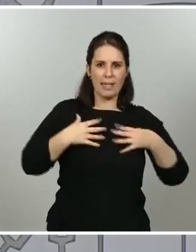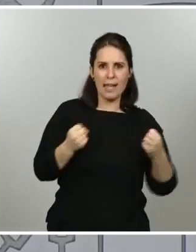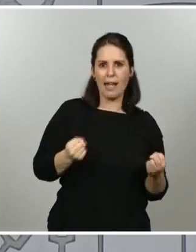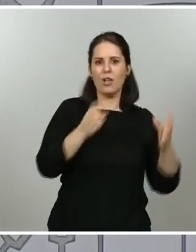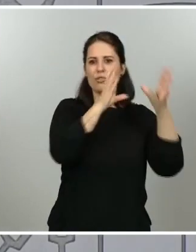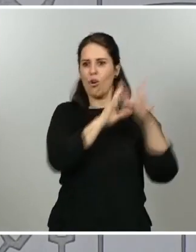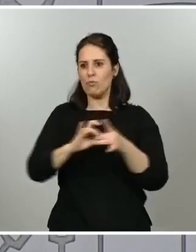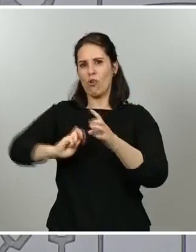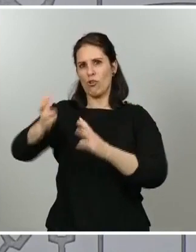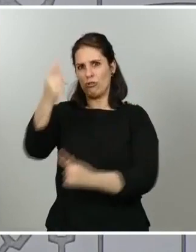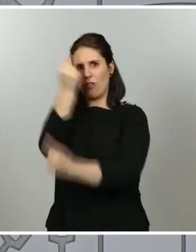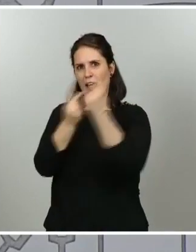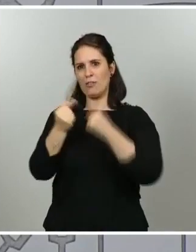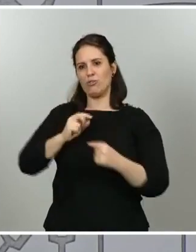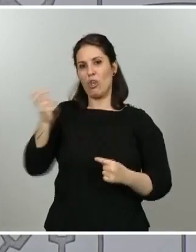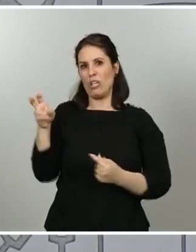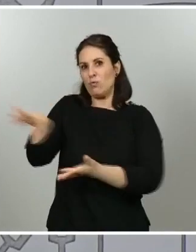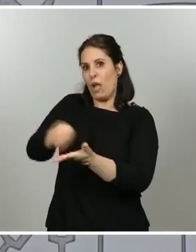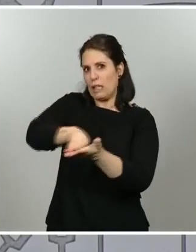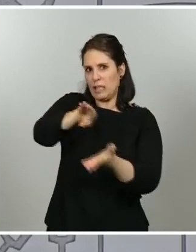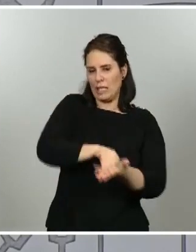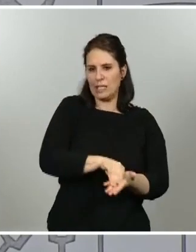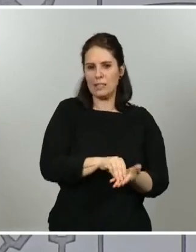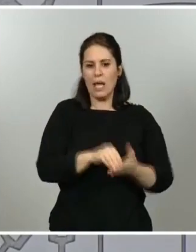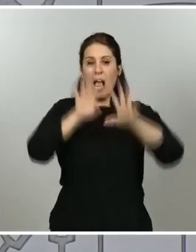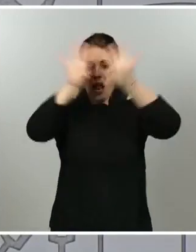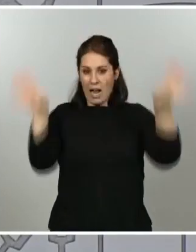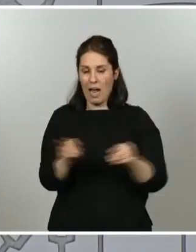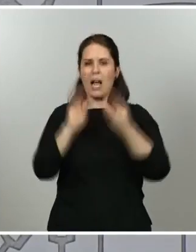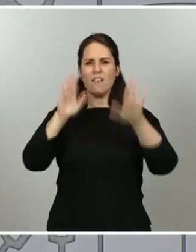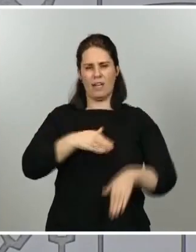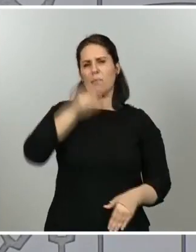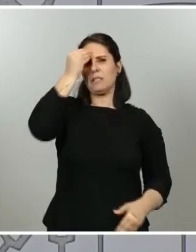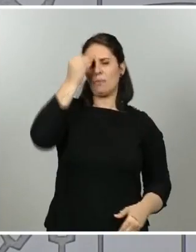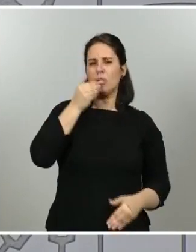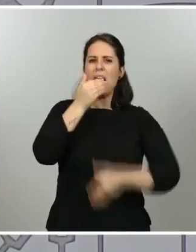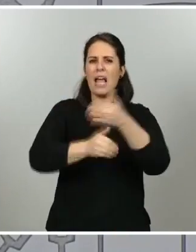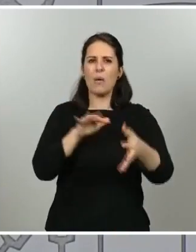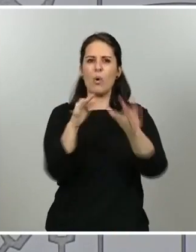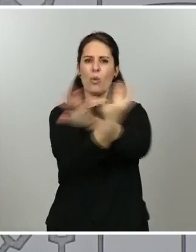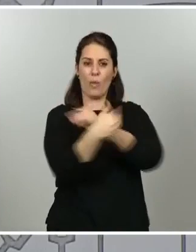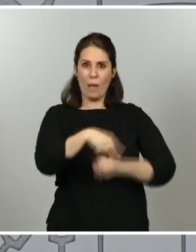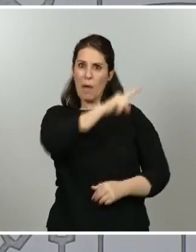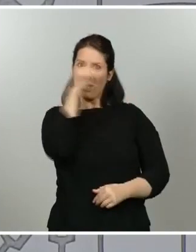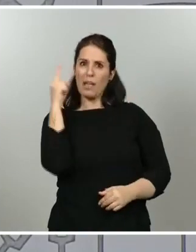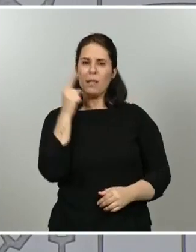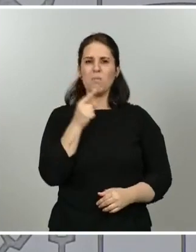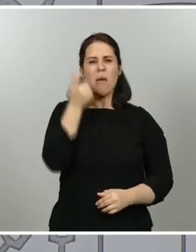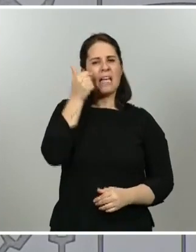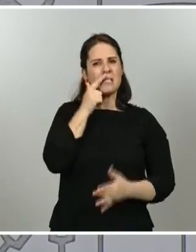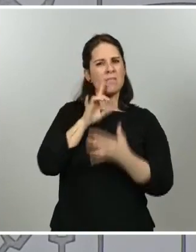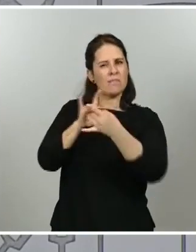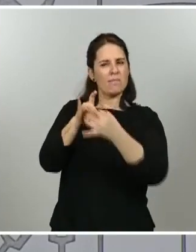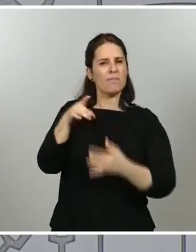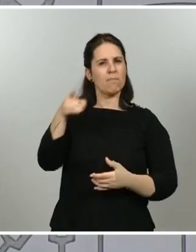datos que vienen de otras fuentes, sí que vemos que la evolución de la real de la epidemia en Madrid sí que sería más compatible con una cifra de 52